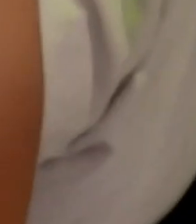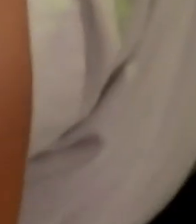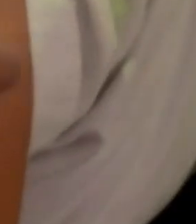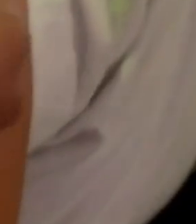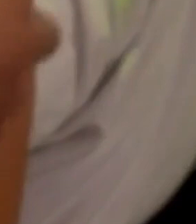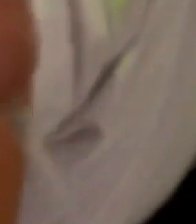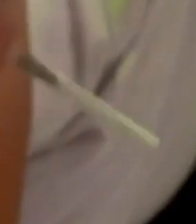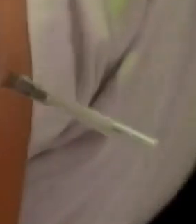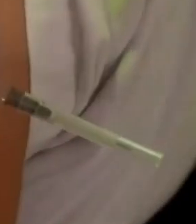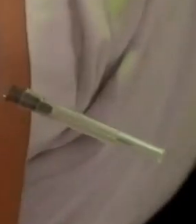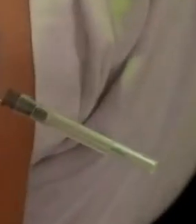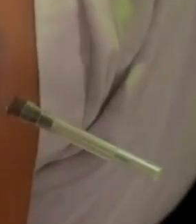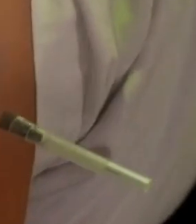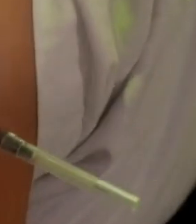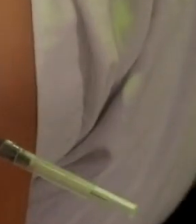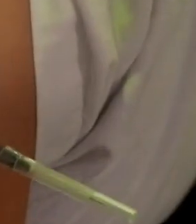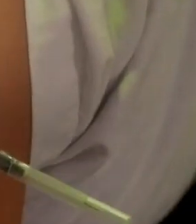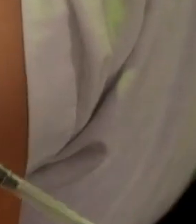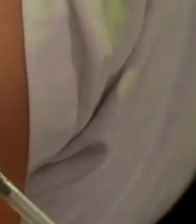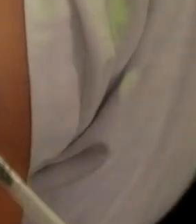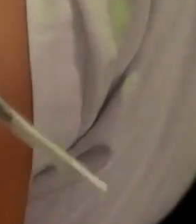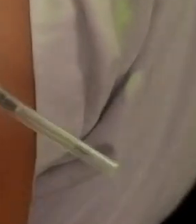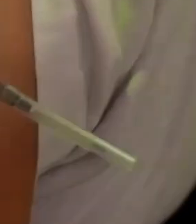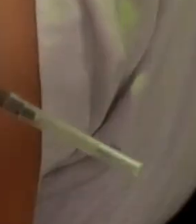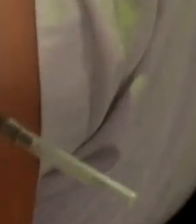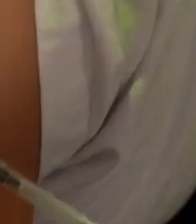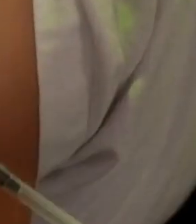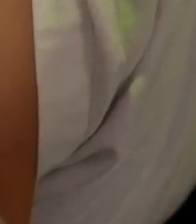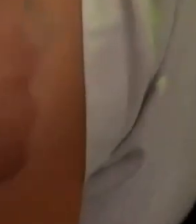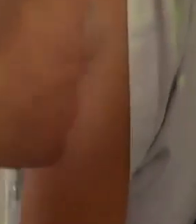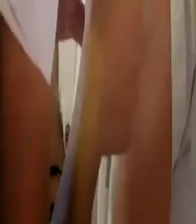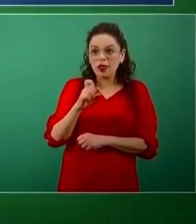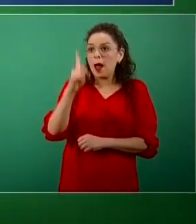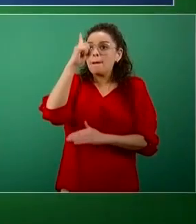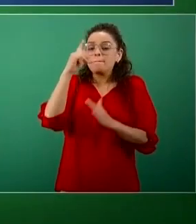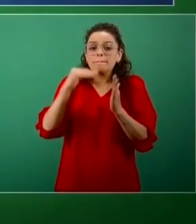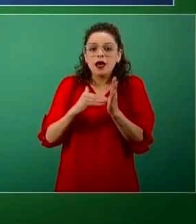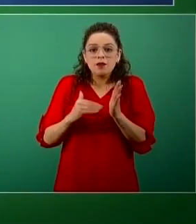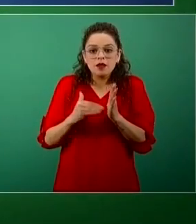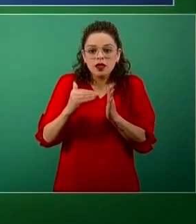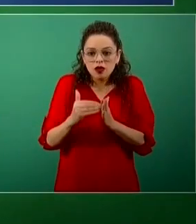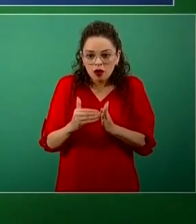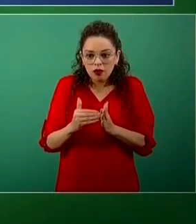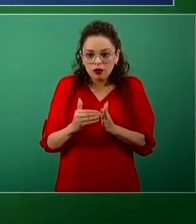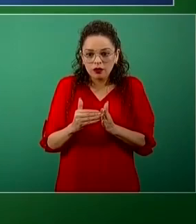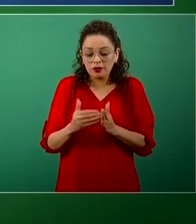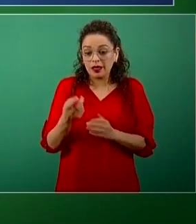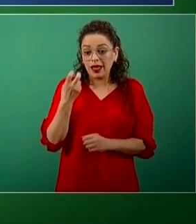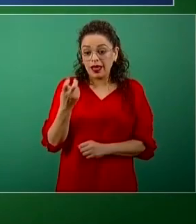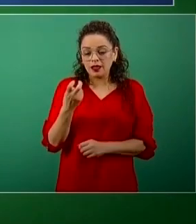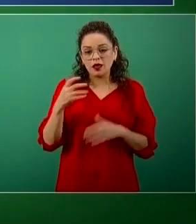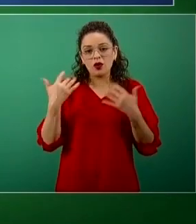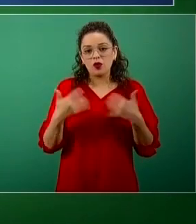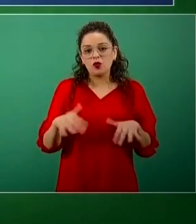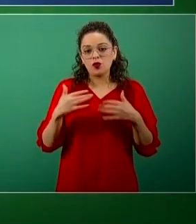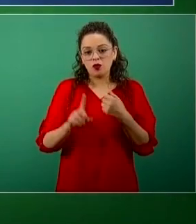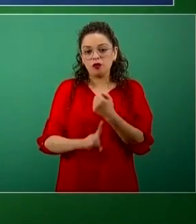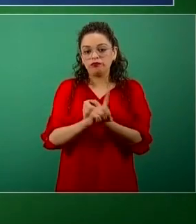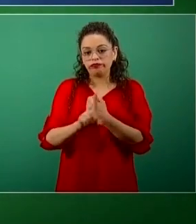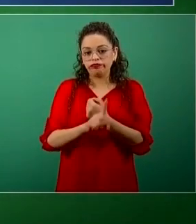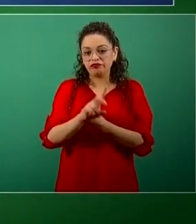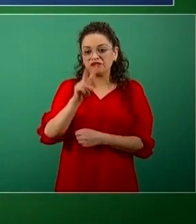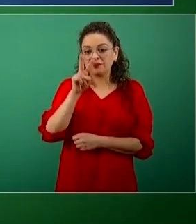las 1.000 millones de dosis que han sido aplicadas. Esto evidentemente representa un problema desde el punto de vista